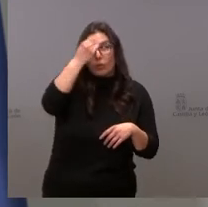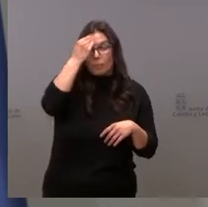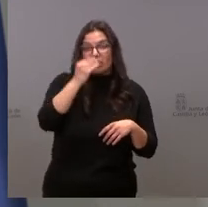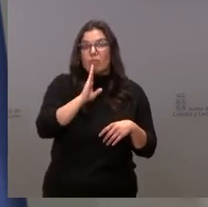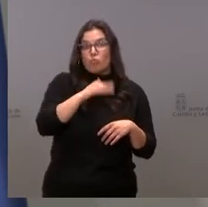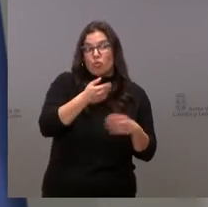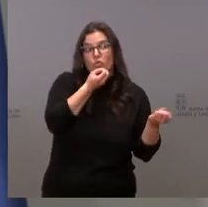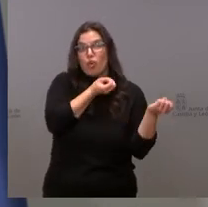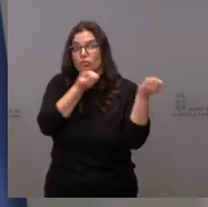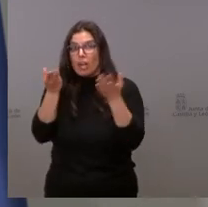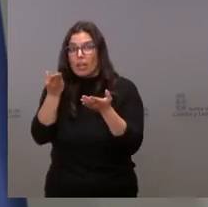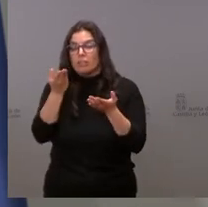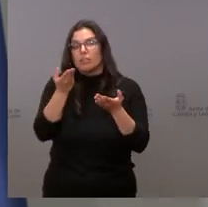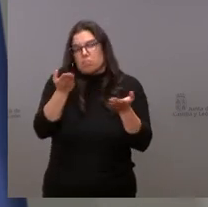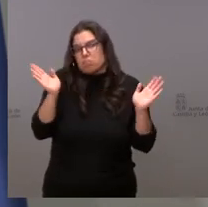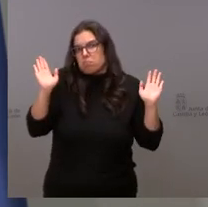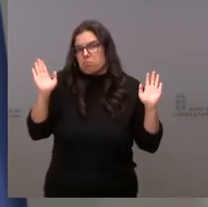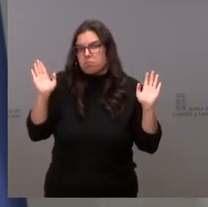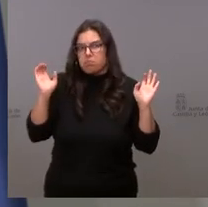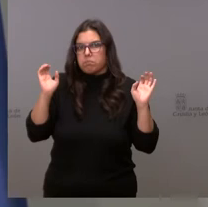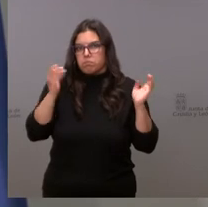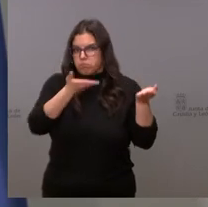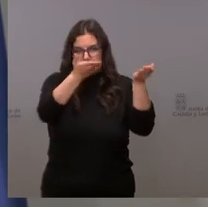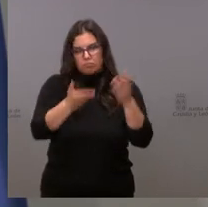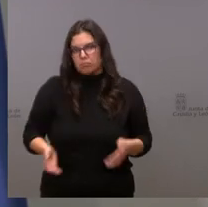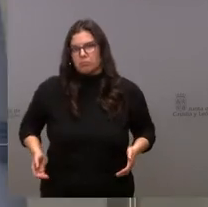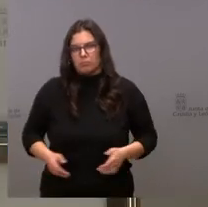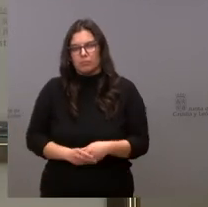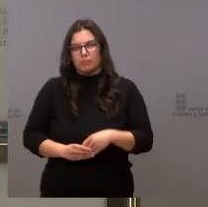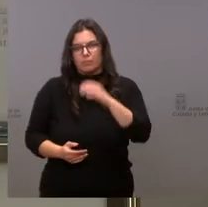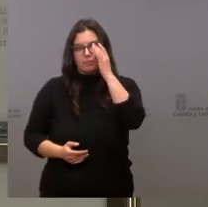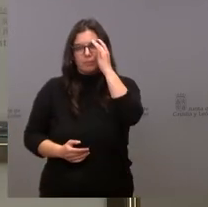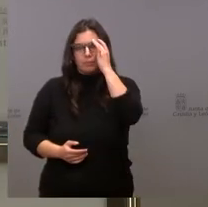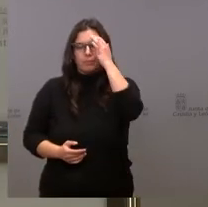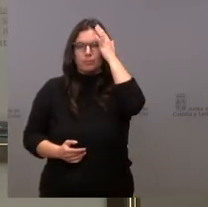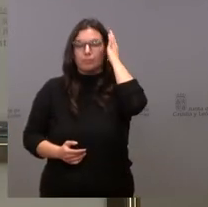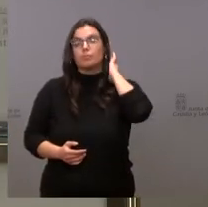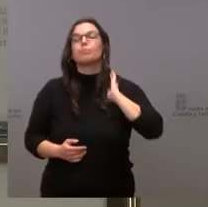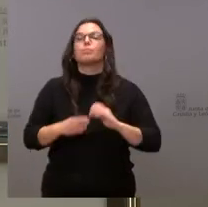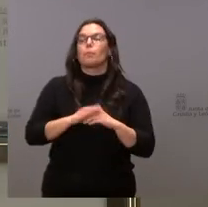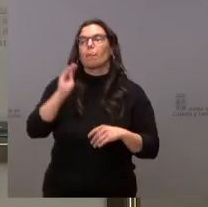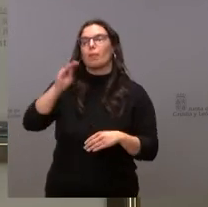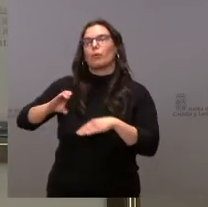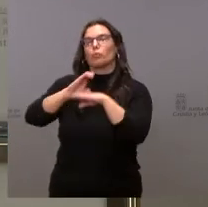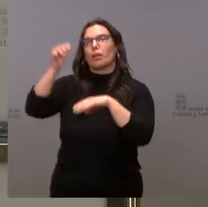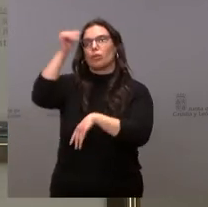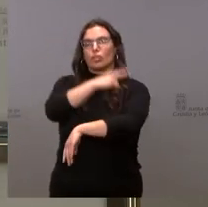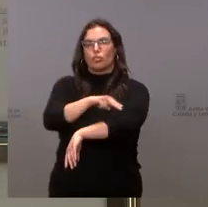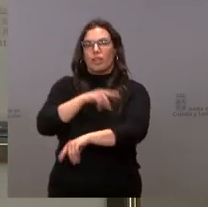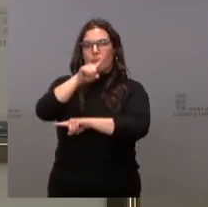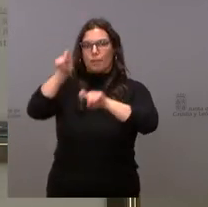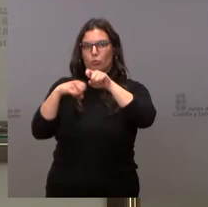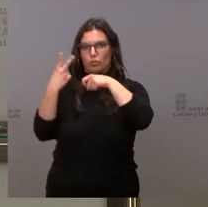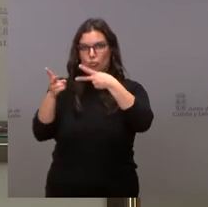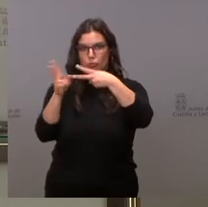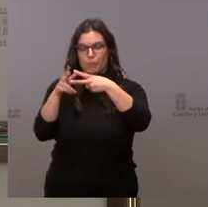señalar quiénes lo han presentado quienes no lo pueden hacer si al consejero de sanidad 22 preguntas en primer